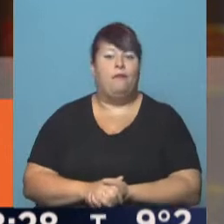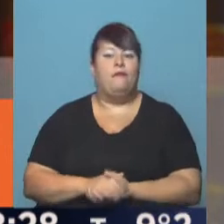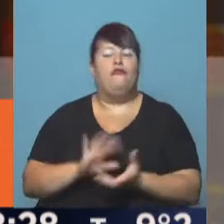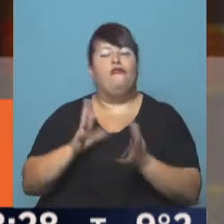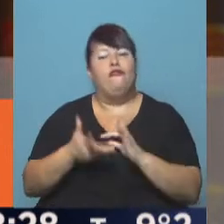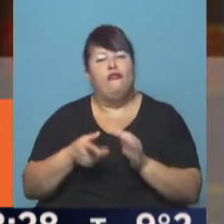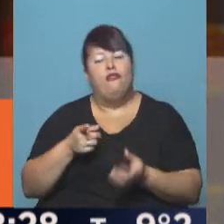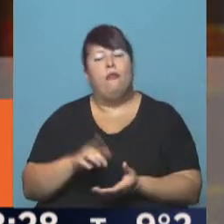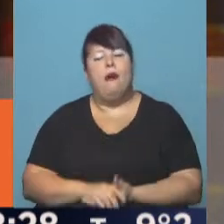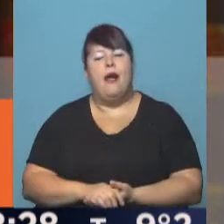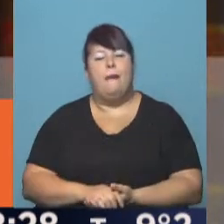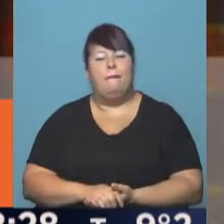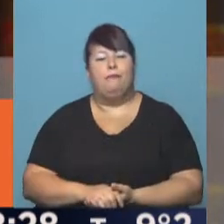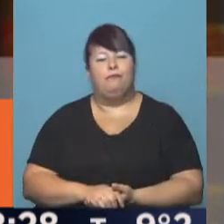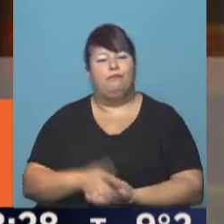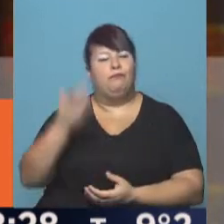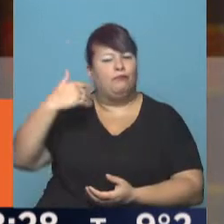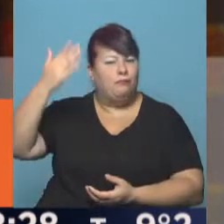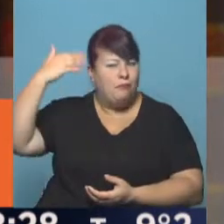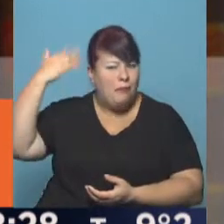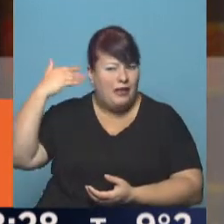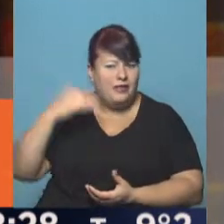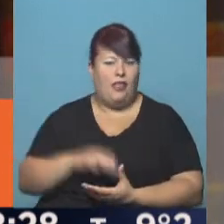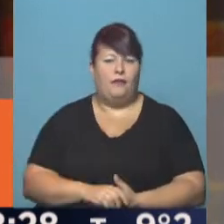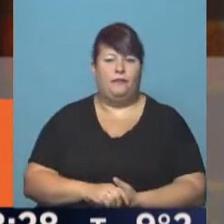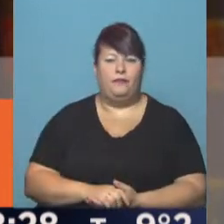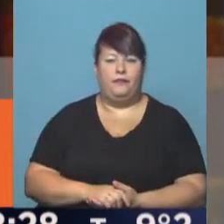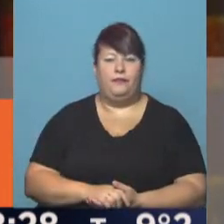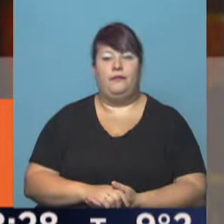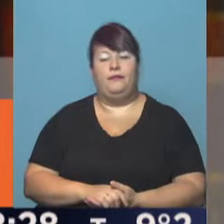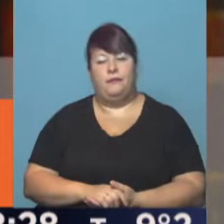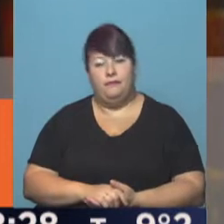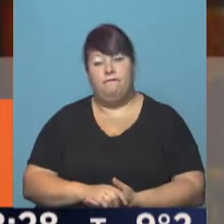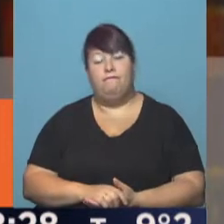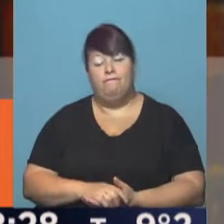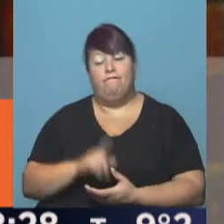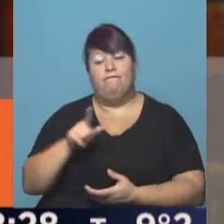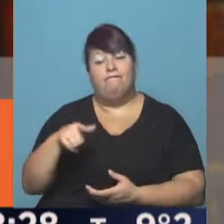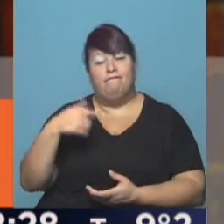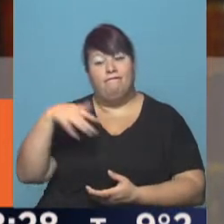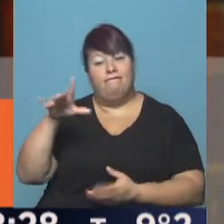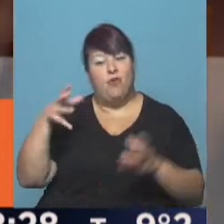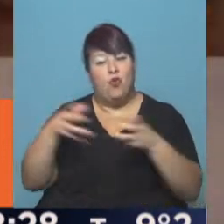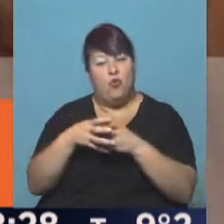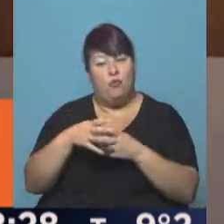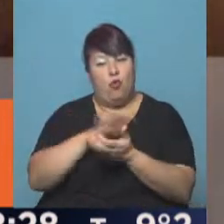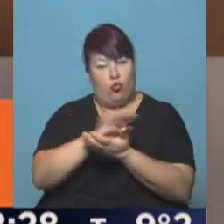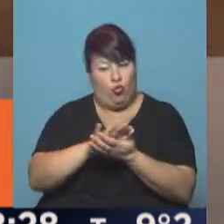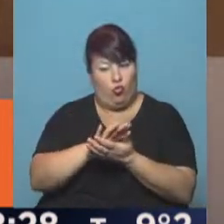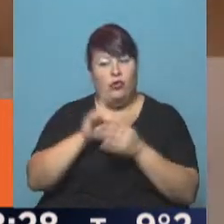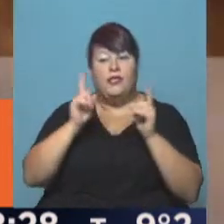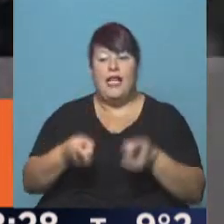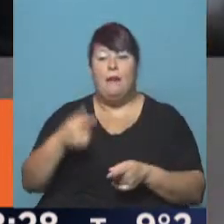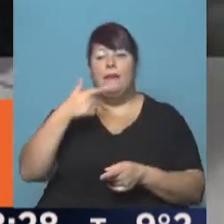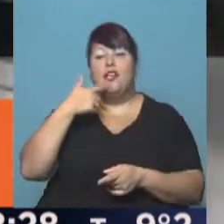derrotando un pasado y colocándose en la banda del delito. En tanto,